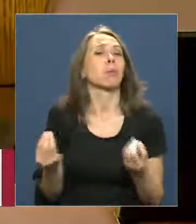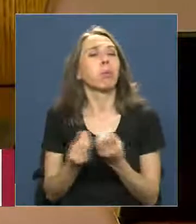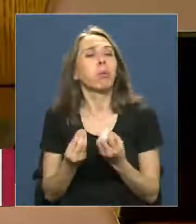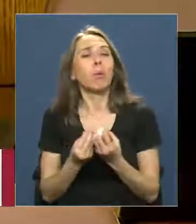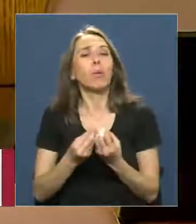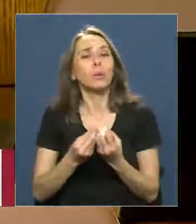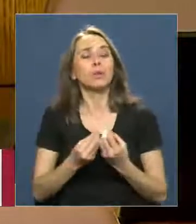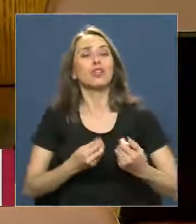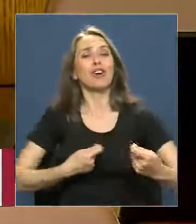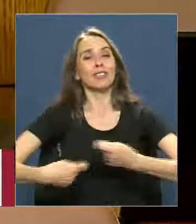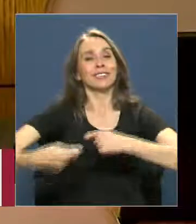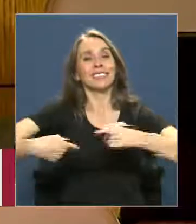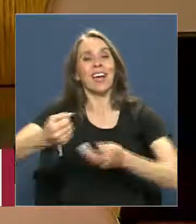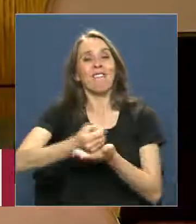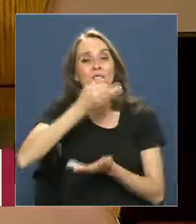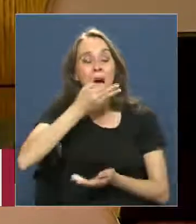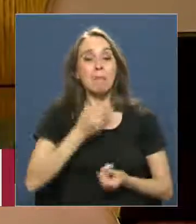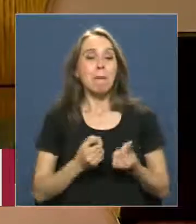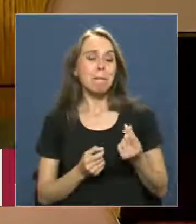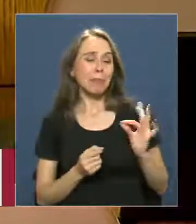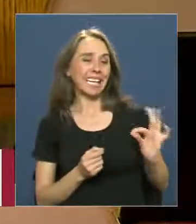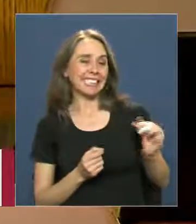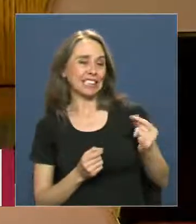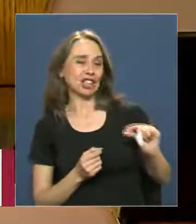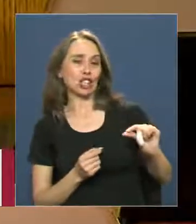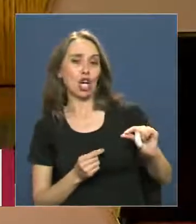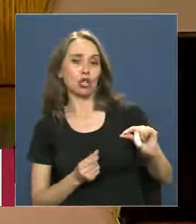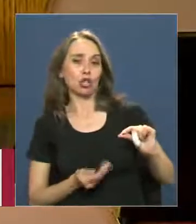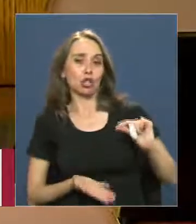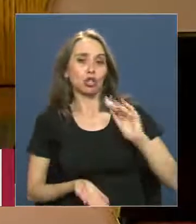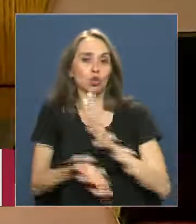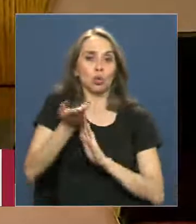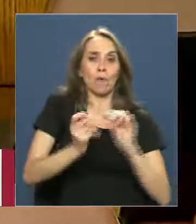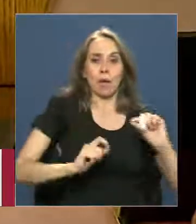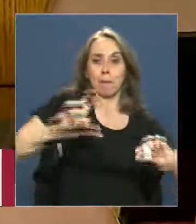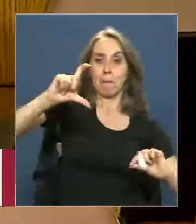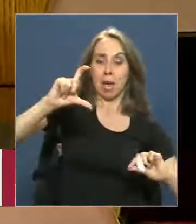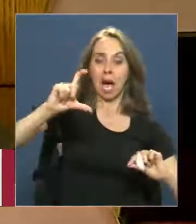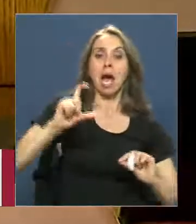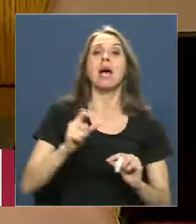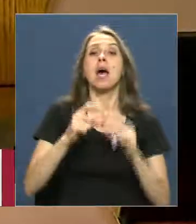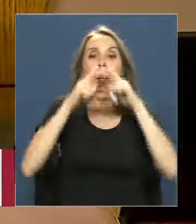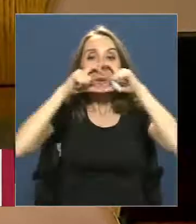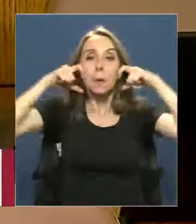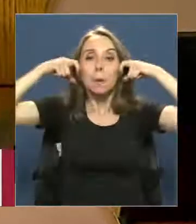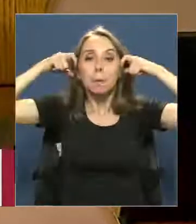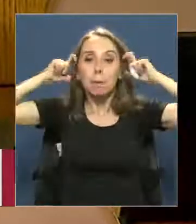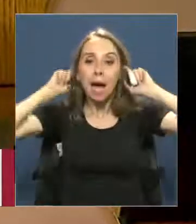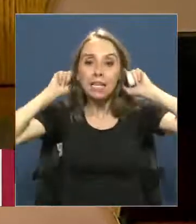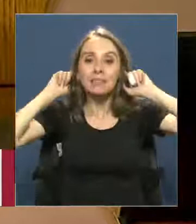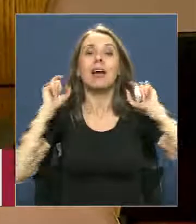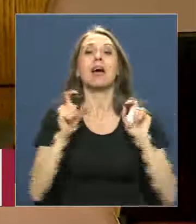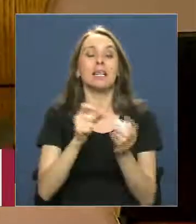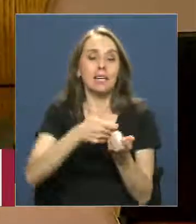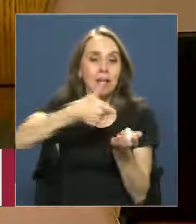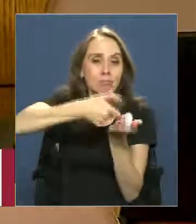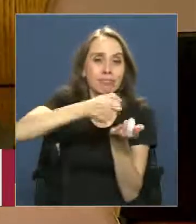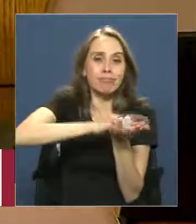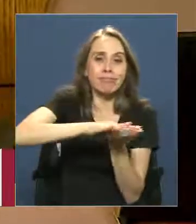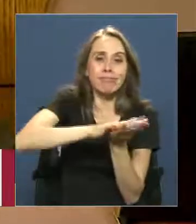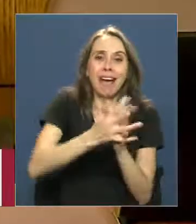han especulado y subido el precio de las mascarillas, del alcohol gel y de otros dispositivos de